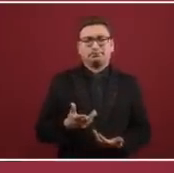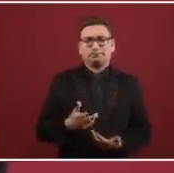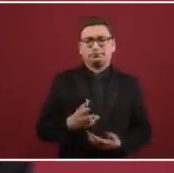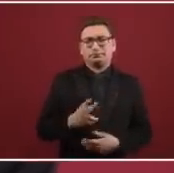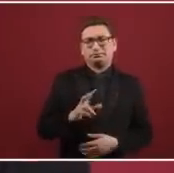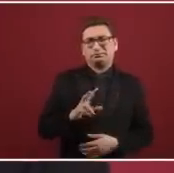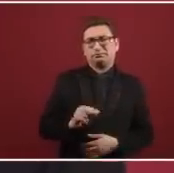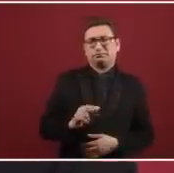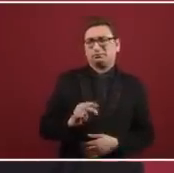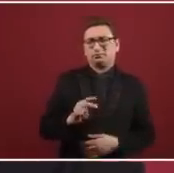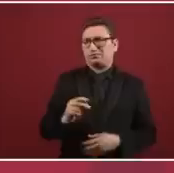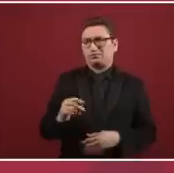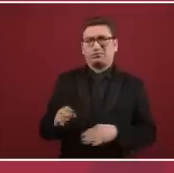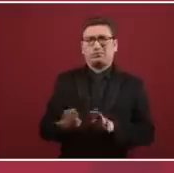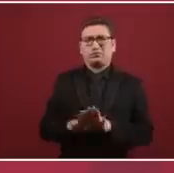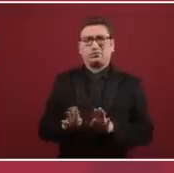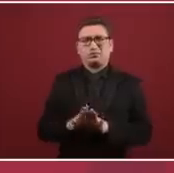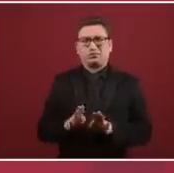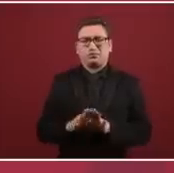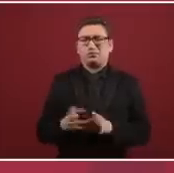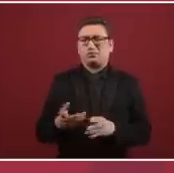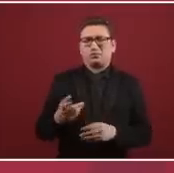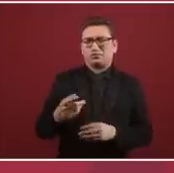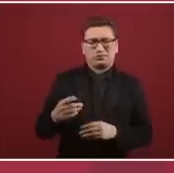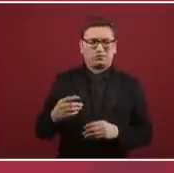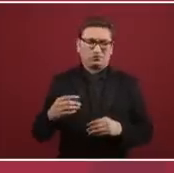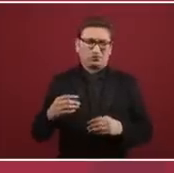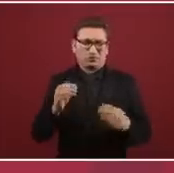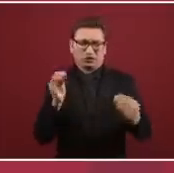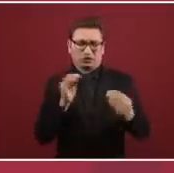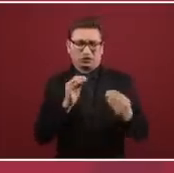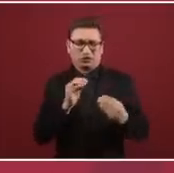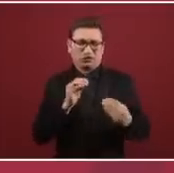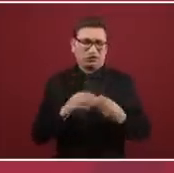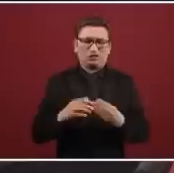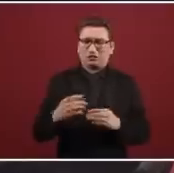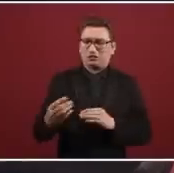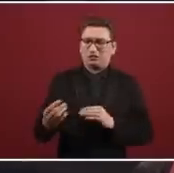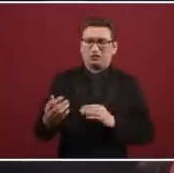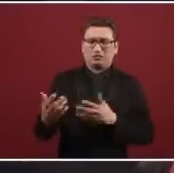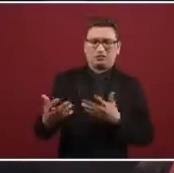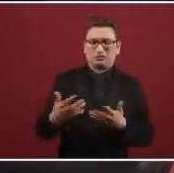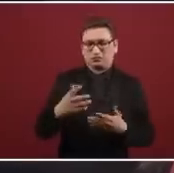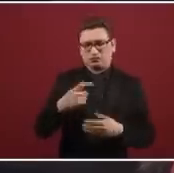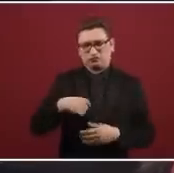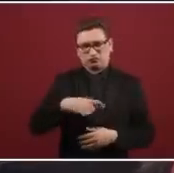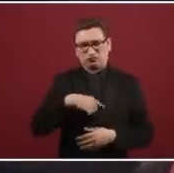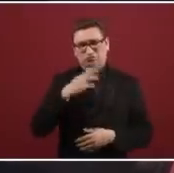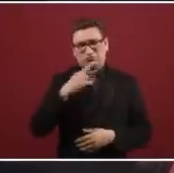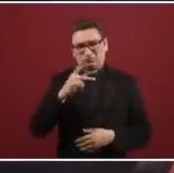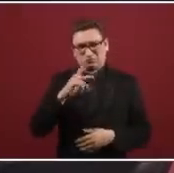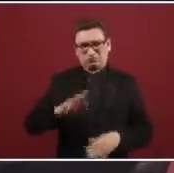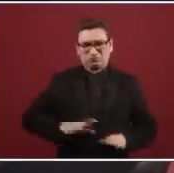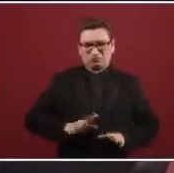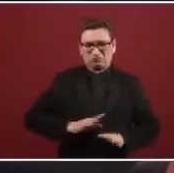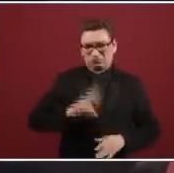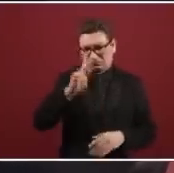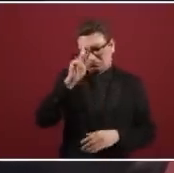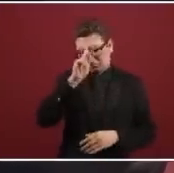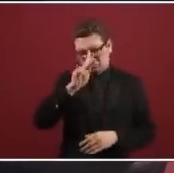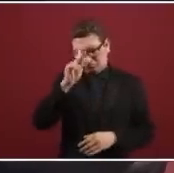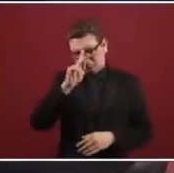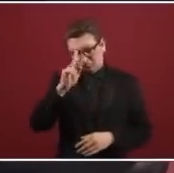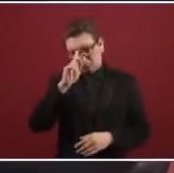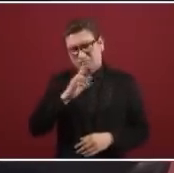caer en ninguna provocación, ser prudente, nada de